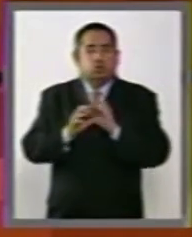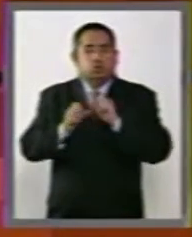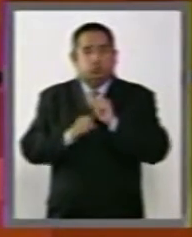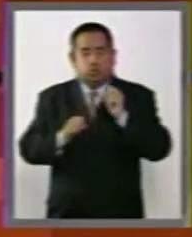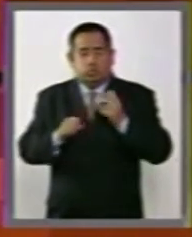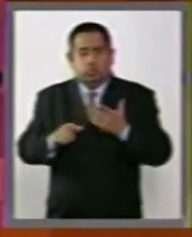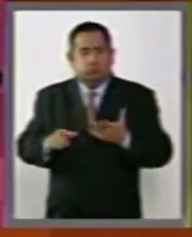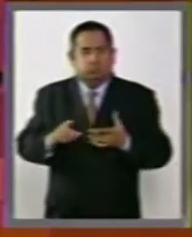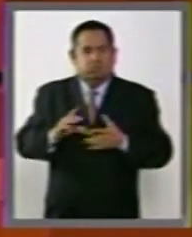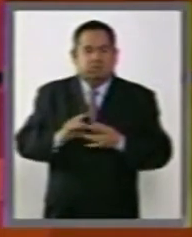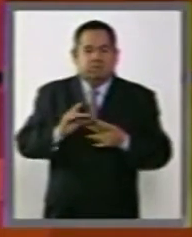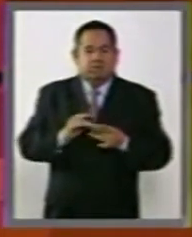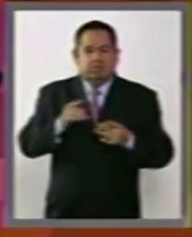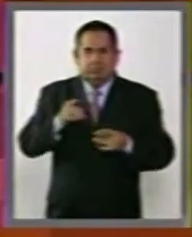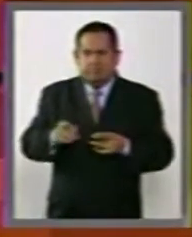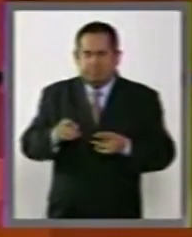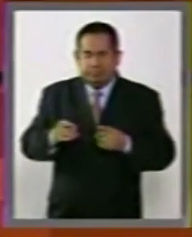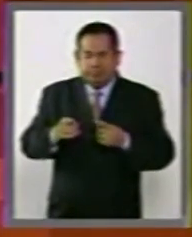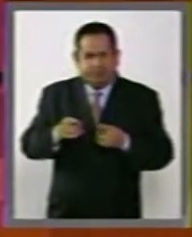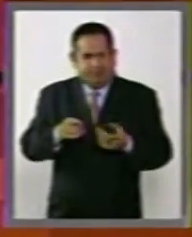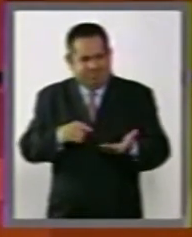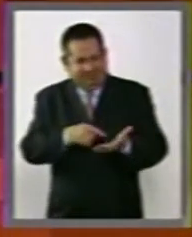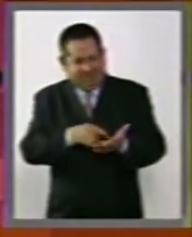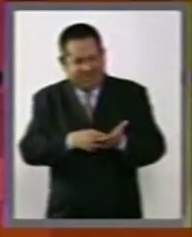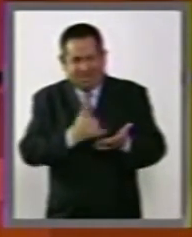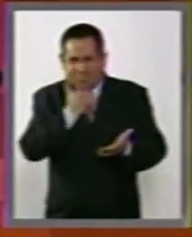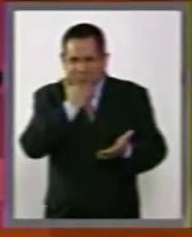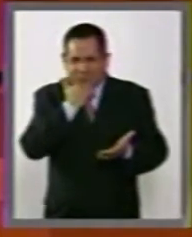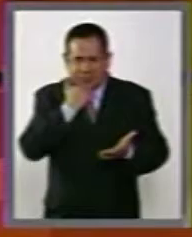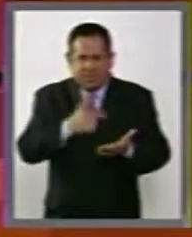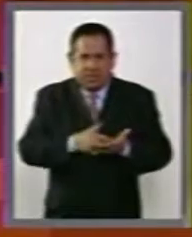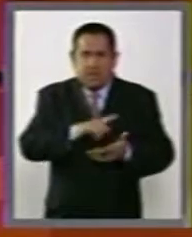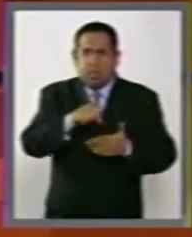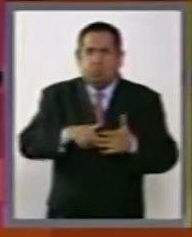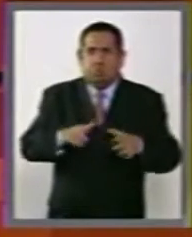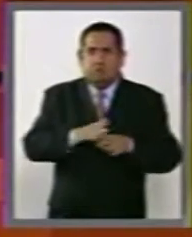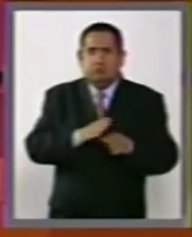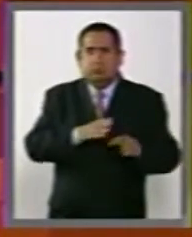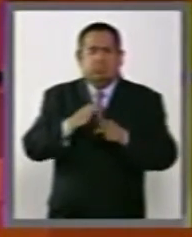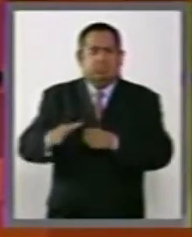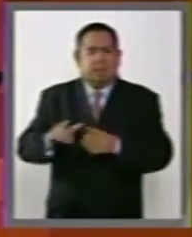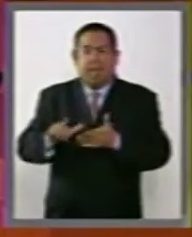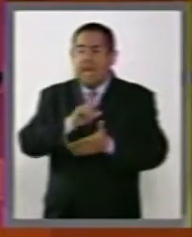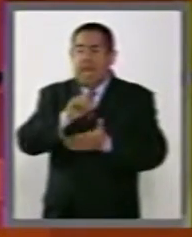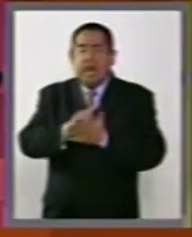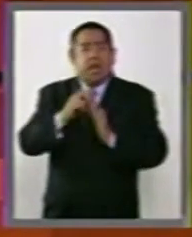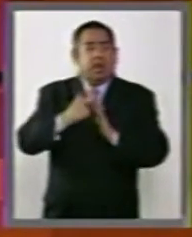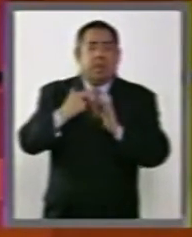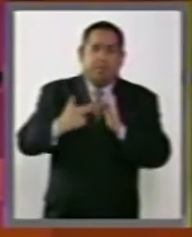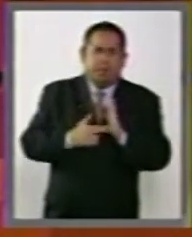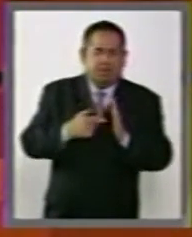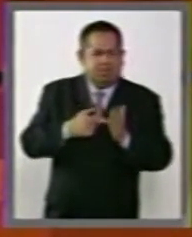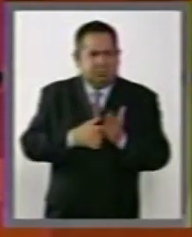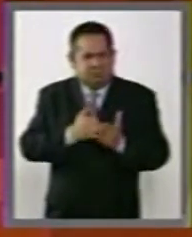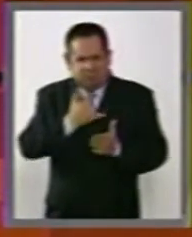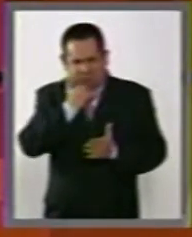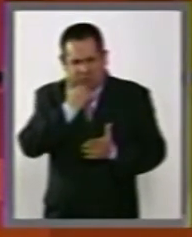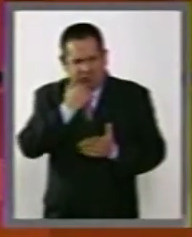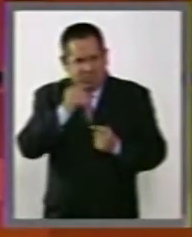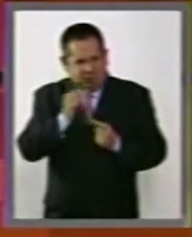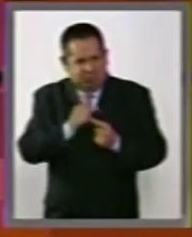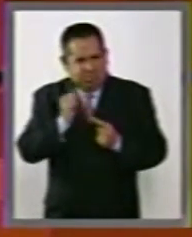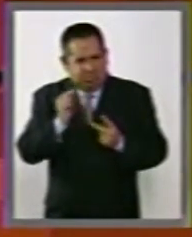hizo de manera indebida, luego se pasó a las leyes reglamentarias, en todas estas